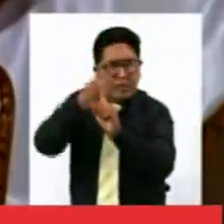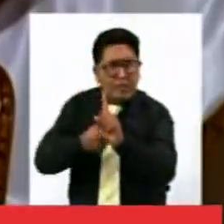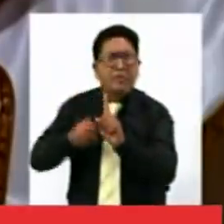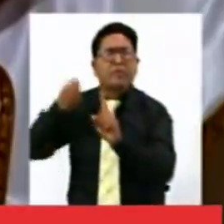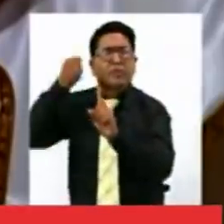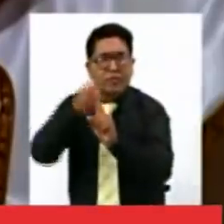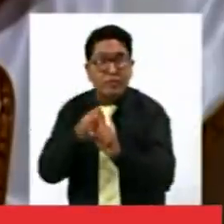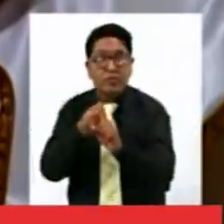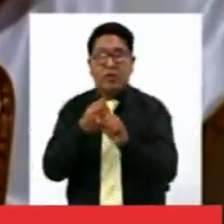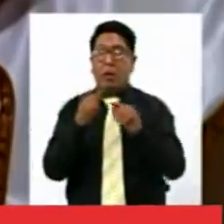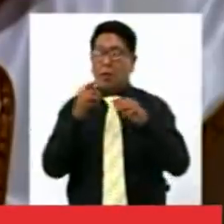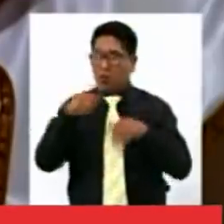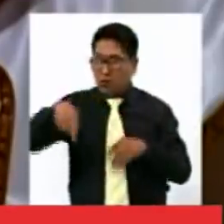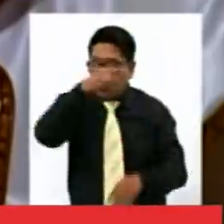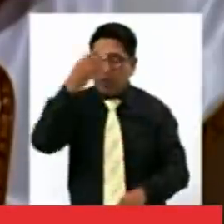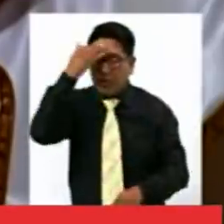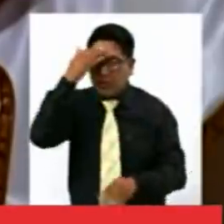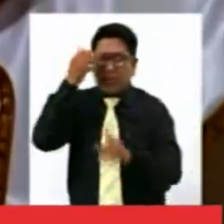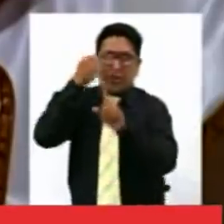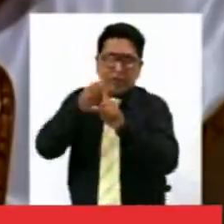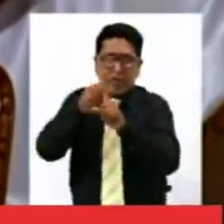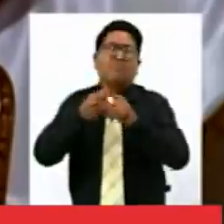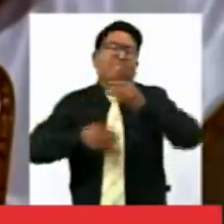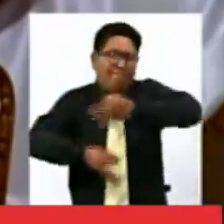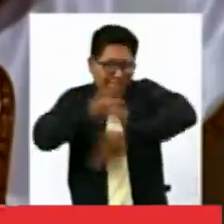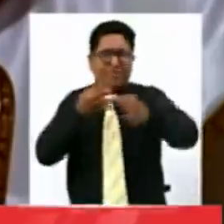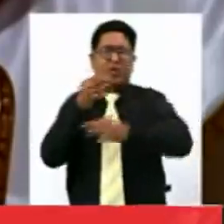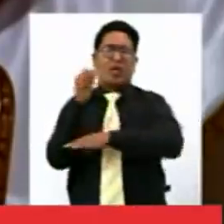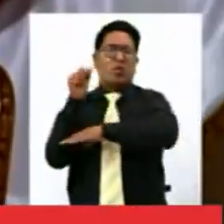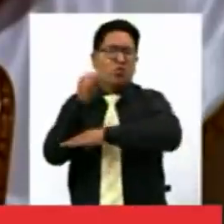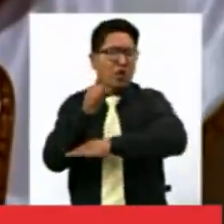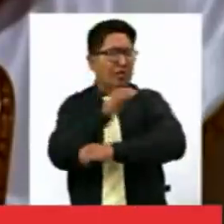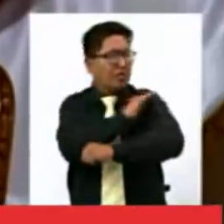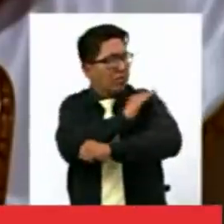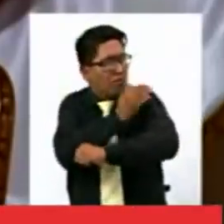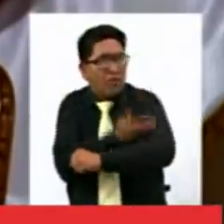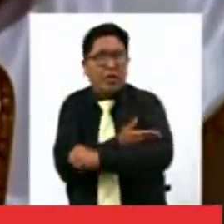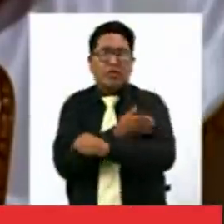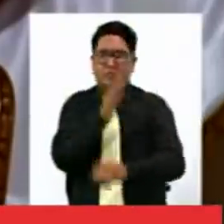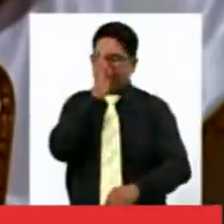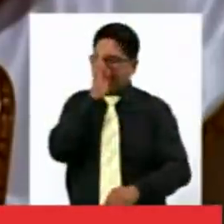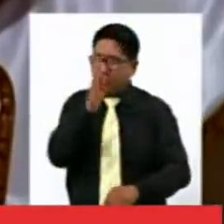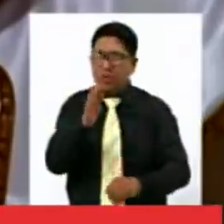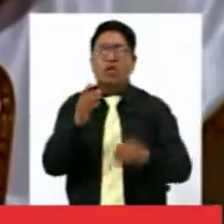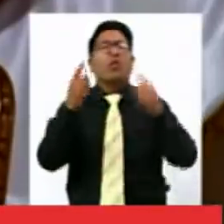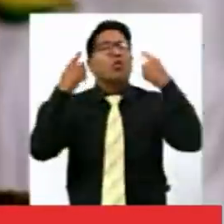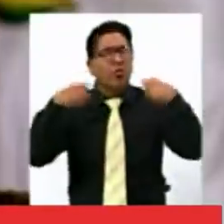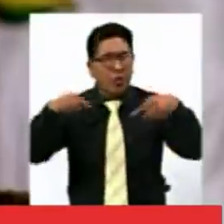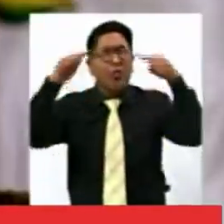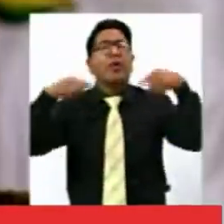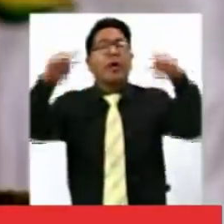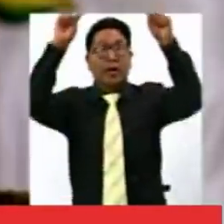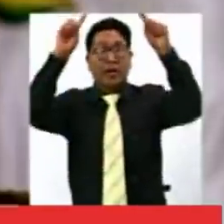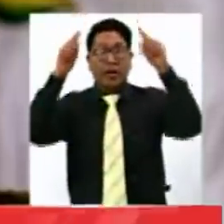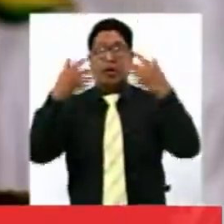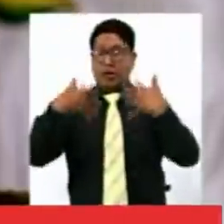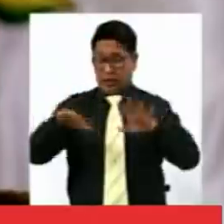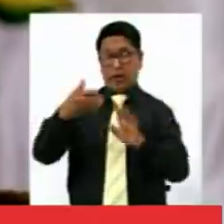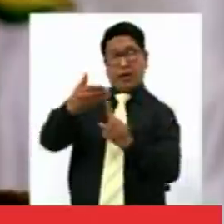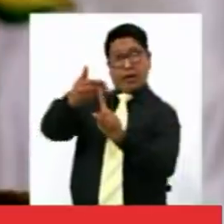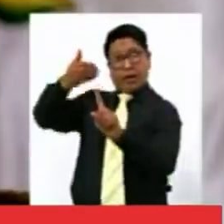ante grandes amenazas grandes respuestas con esfuerzo con unidad y con disciplina lo vamos a lograr acepto